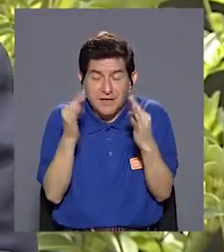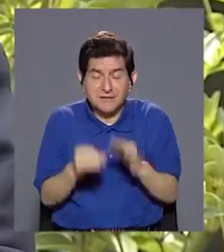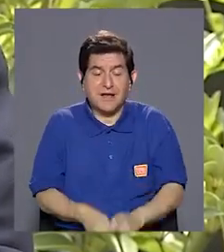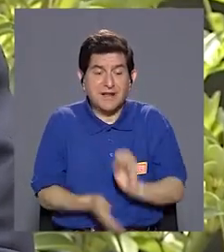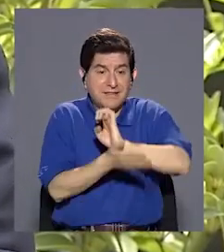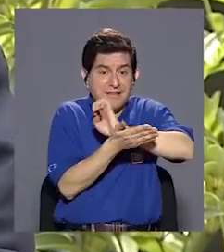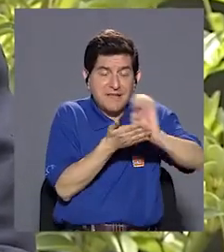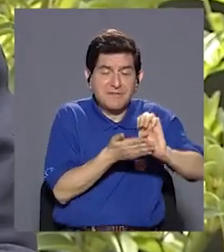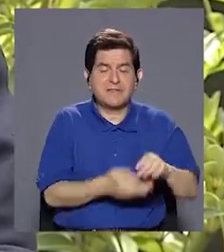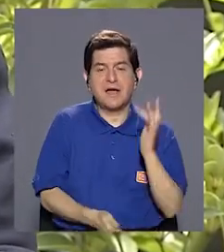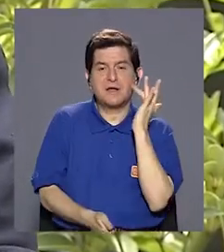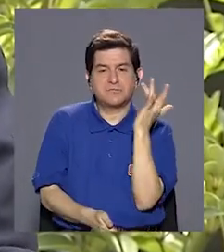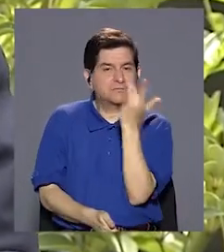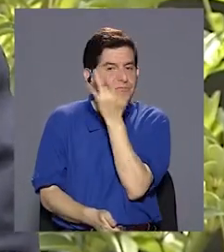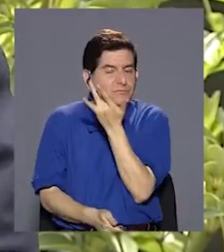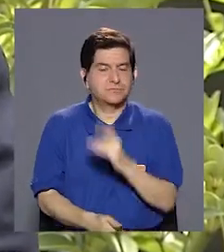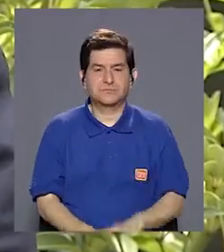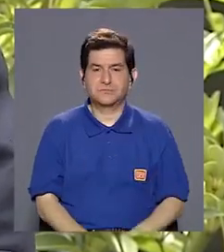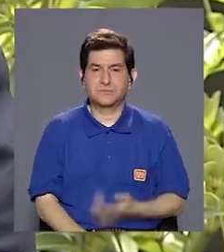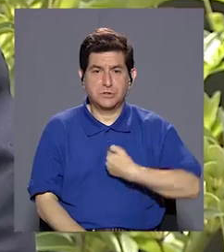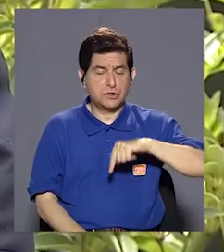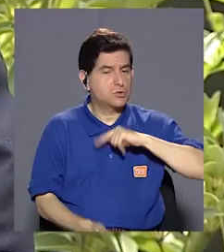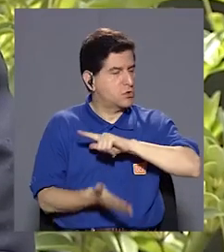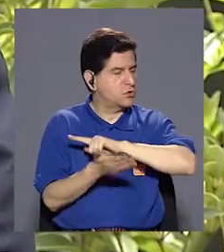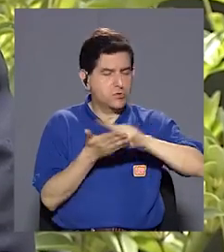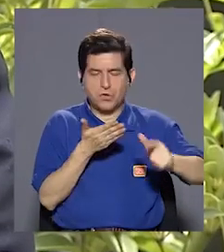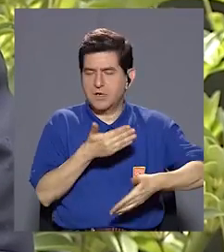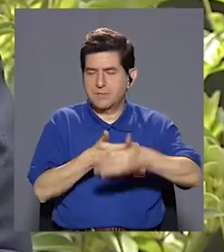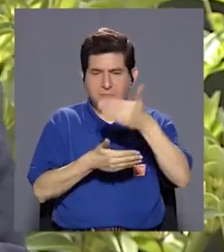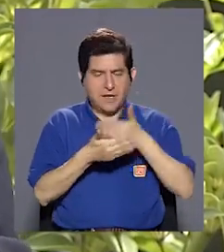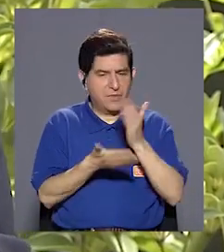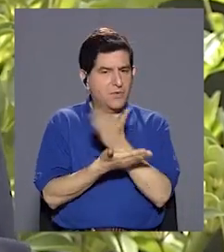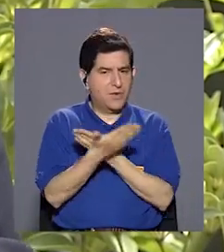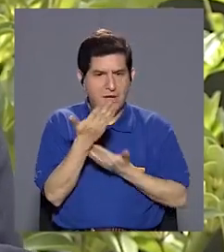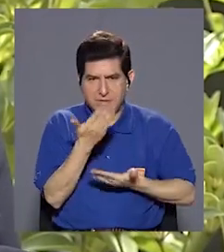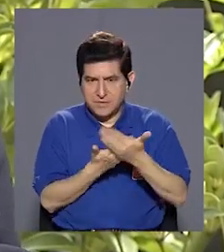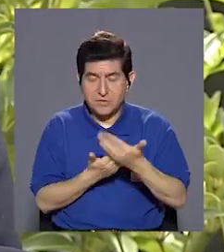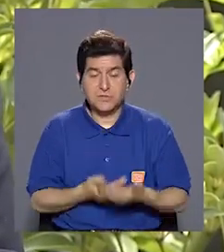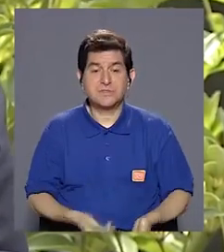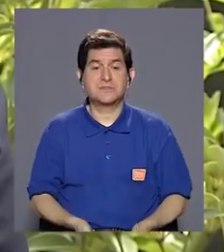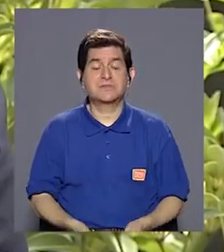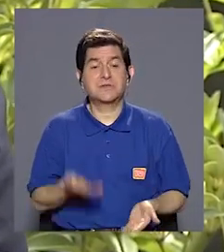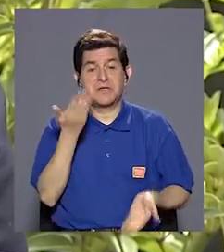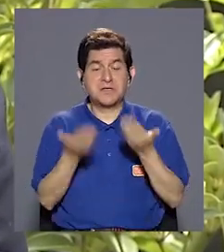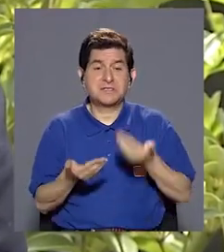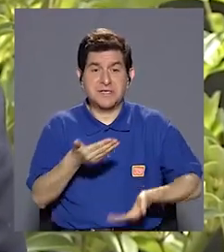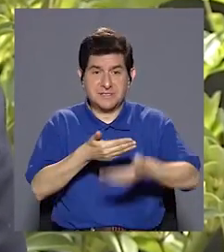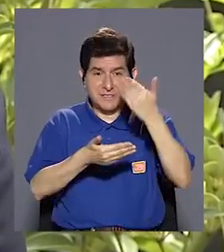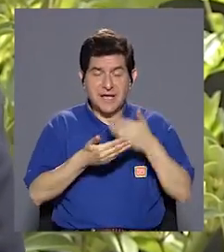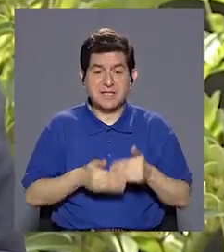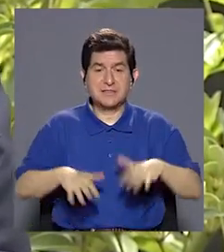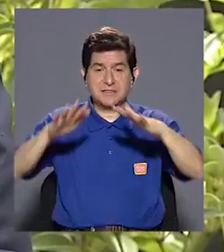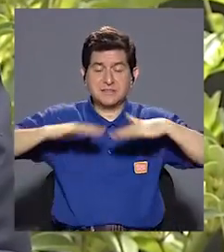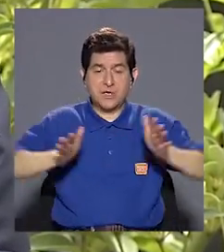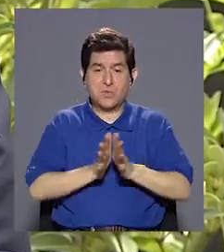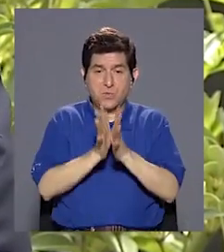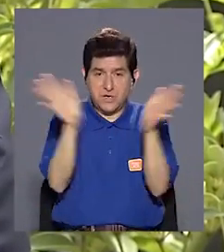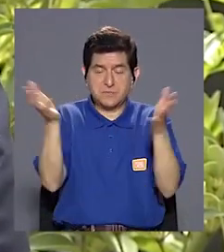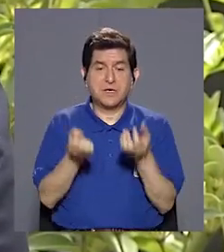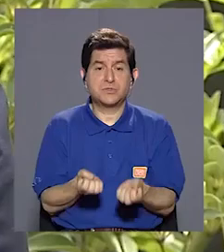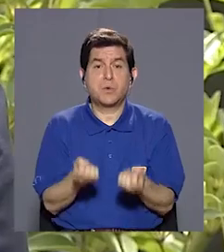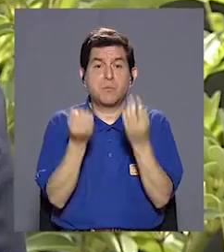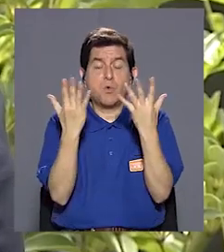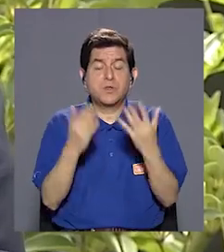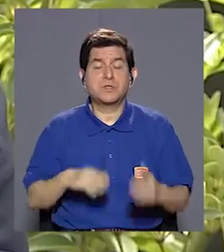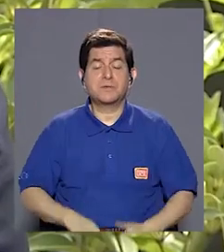tratar de evitar tocarnos la cara, manipularlo, si no nos hemos lavado las manos antes, especialmente si venimos, como le digo, de la vía pública, de un lugar público, en